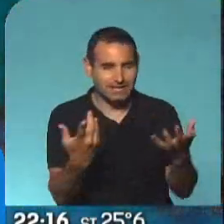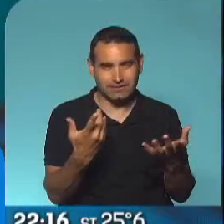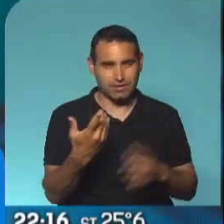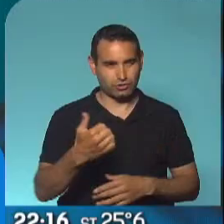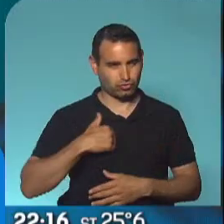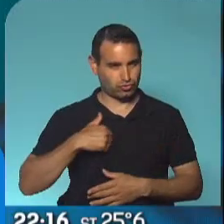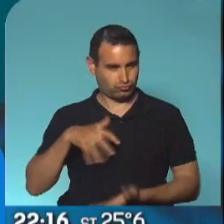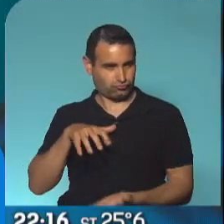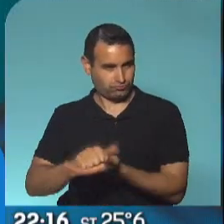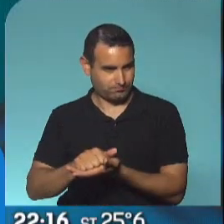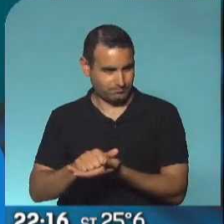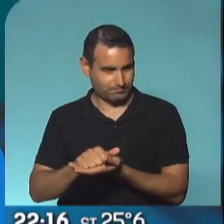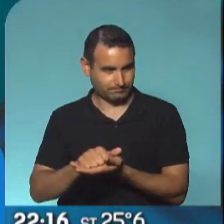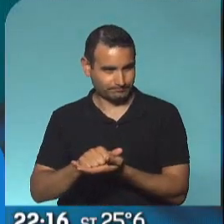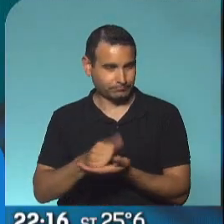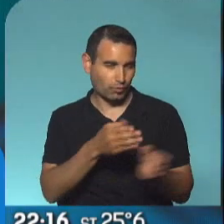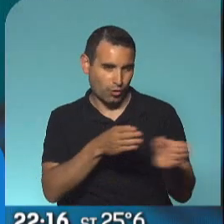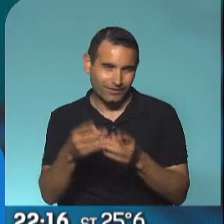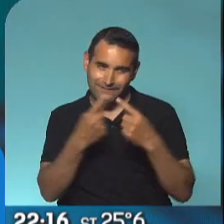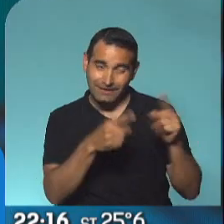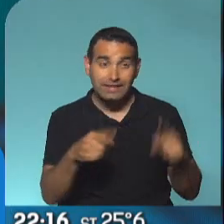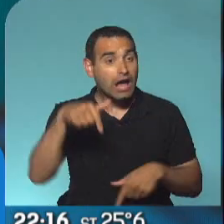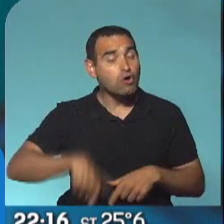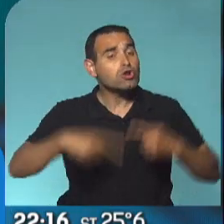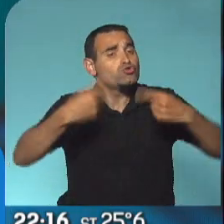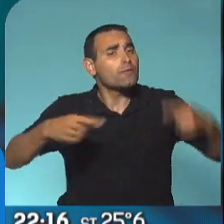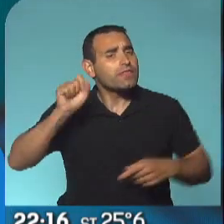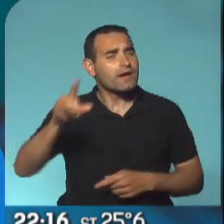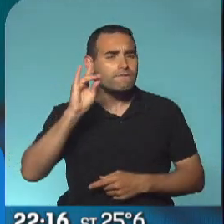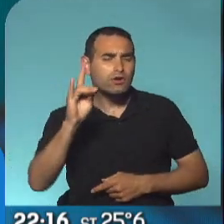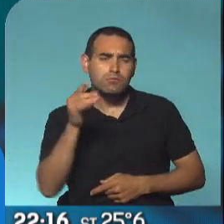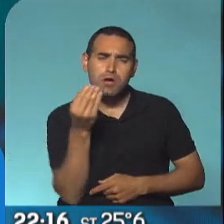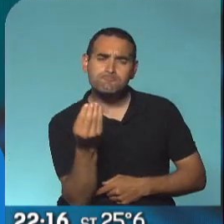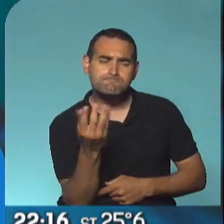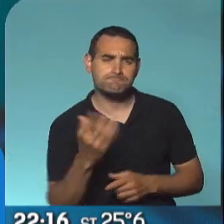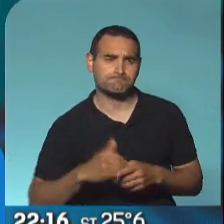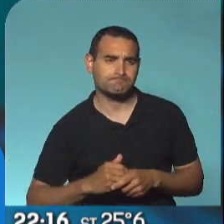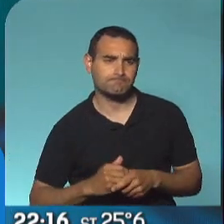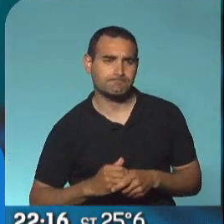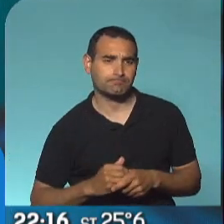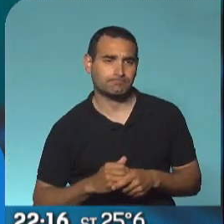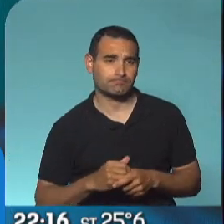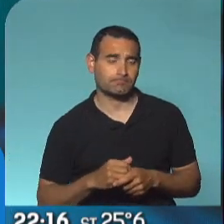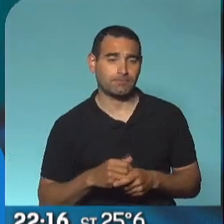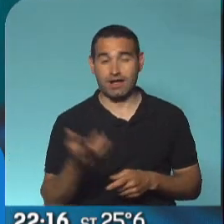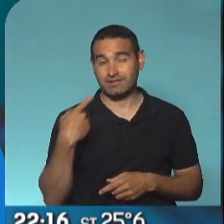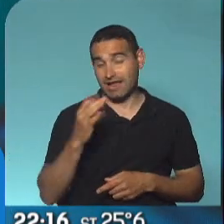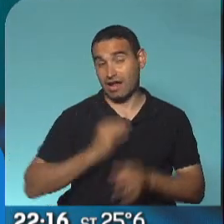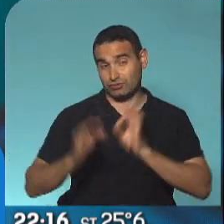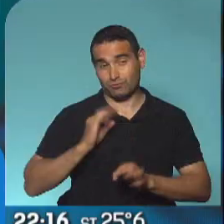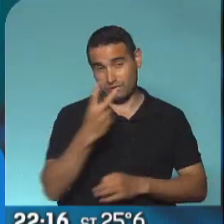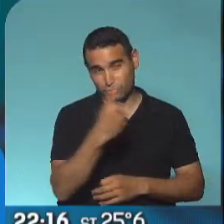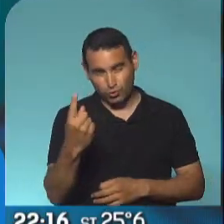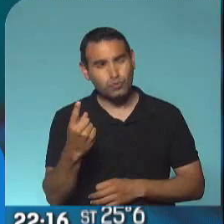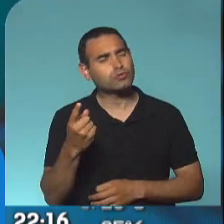de la construcción del orden. La novedad que pareciéramos advertir en los golpes que se desencadenaron en el siglo XXI